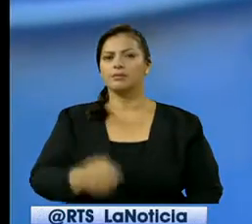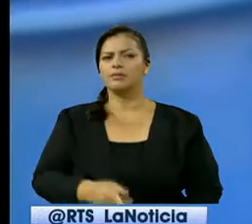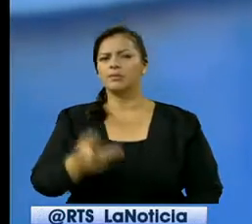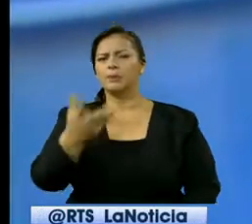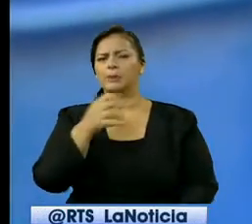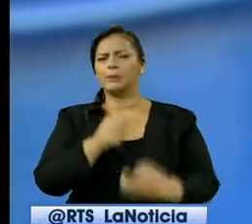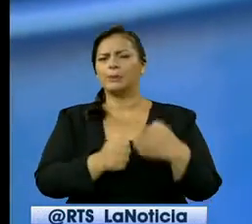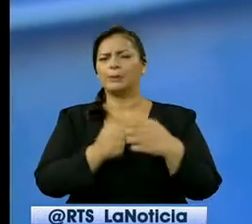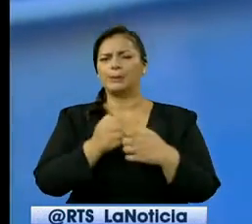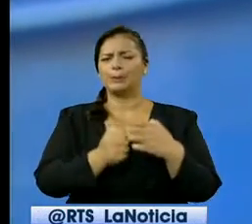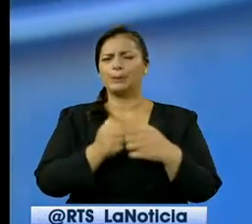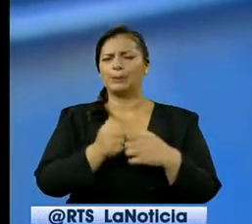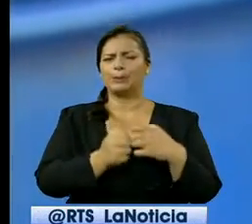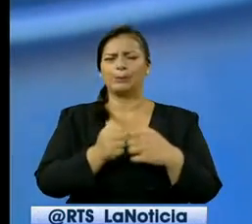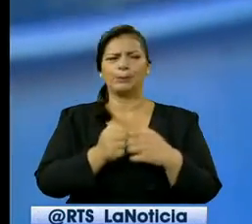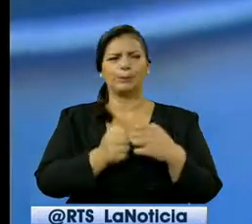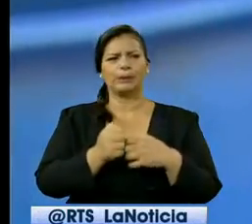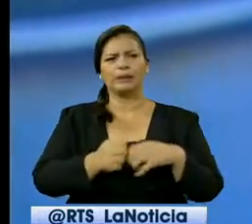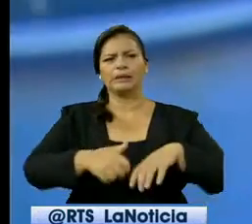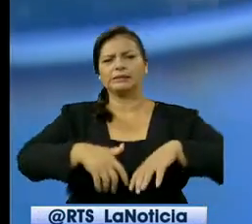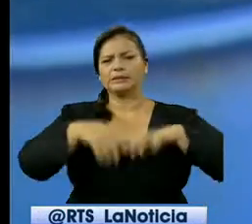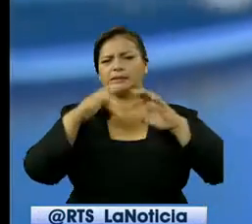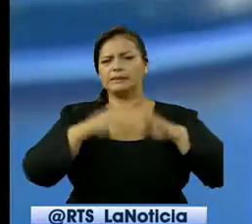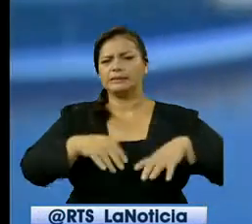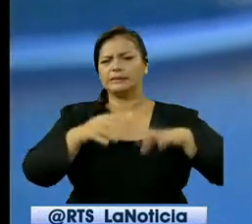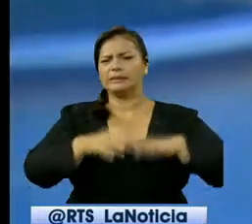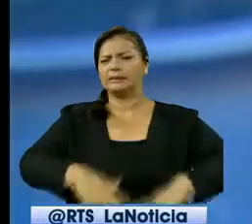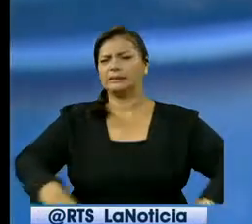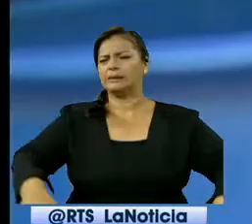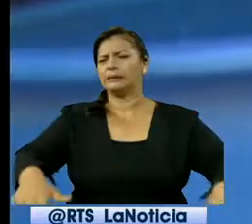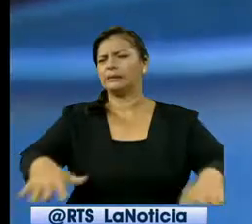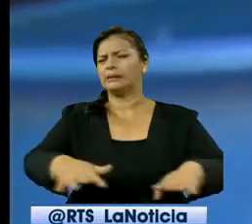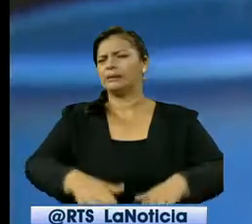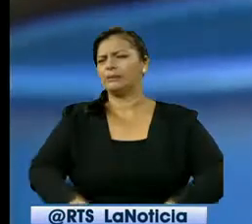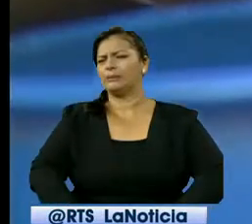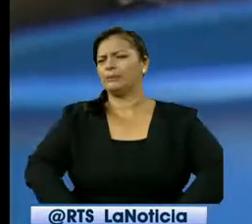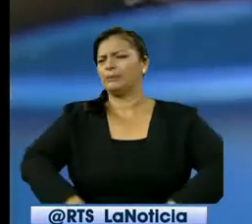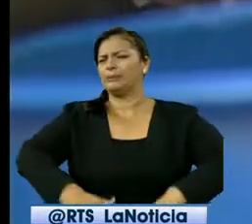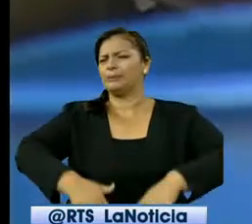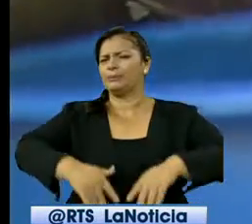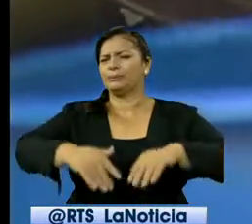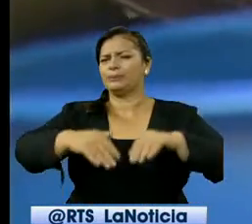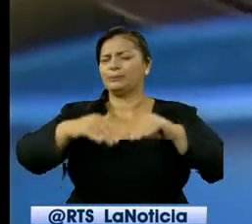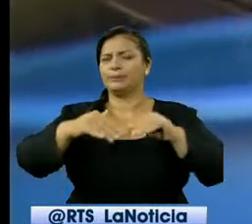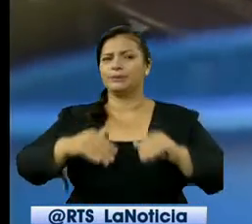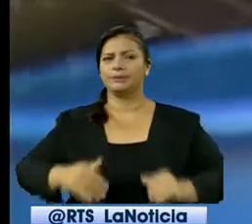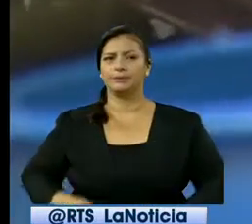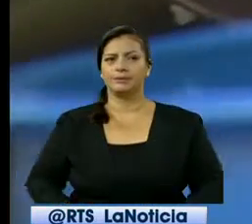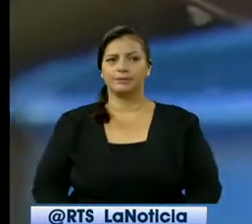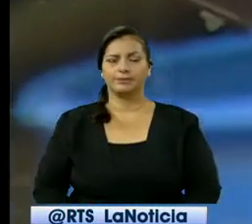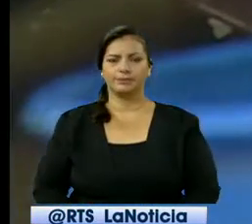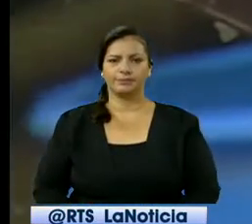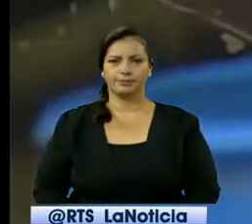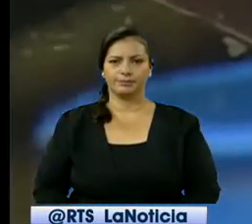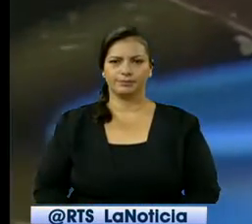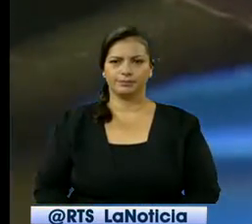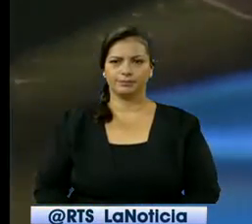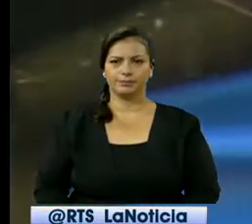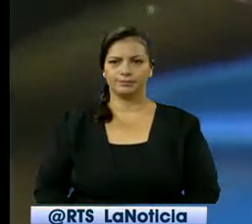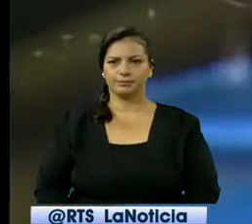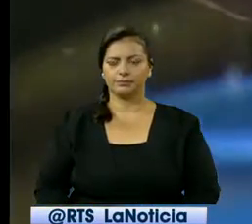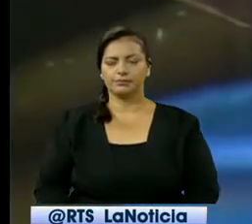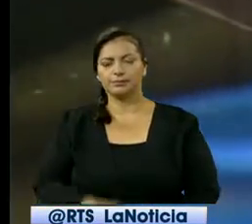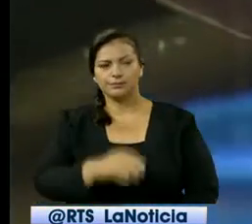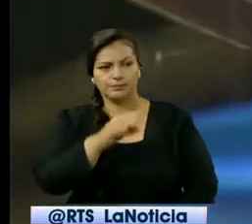por la cual ellos están atravesando, la inconformidad que sienten al momento. Y a ver, por acá, mi estimado amigo, detállenos usted